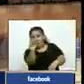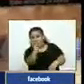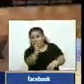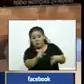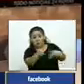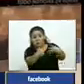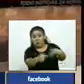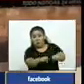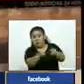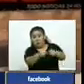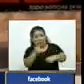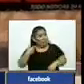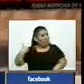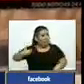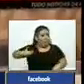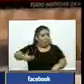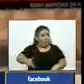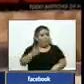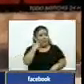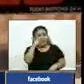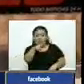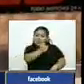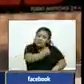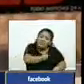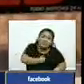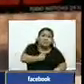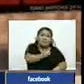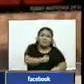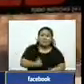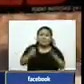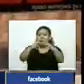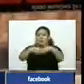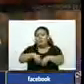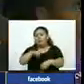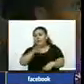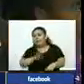Maduro ha hecho durante varios años, que ha dejado luto y dolor y destrucción en